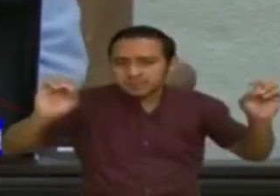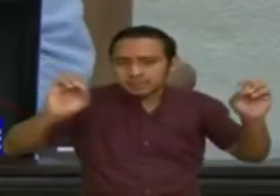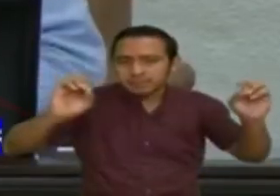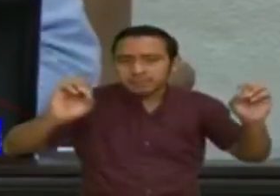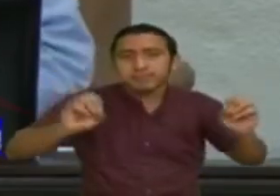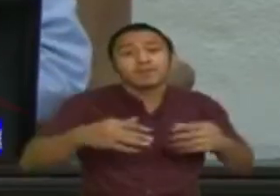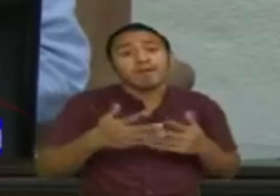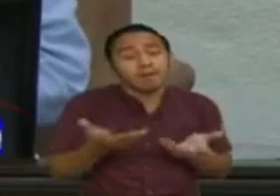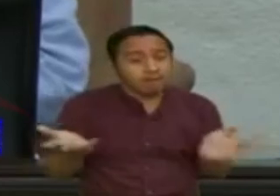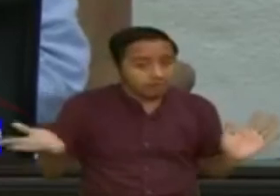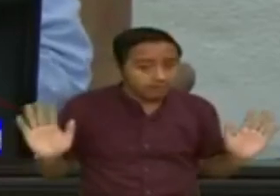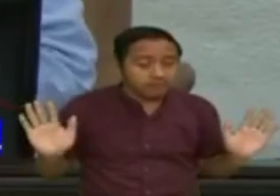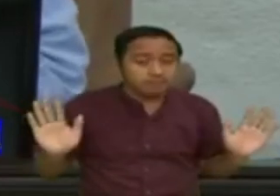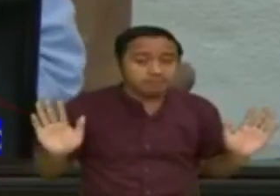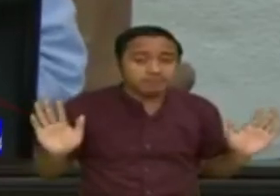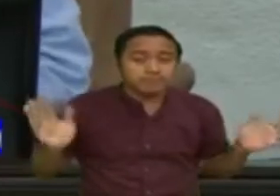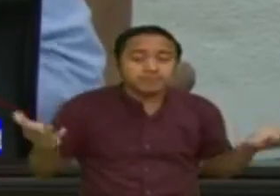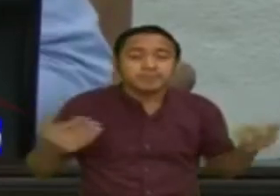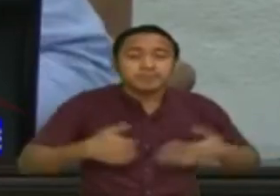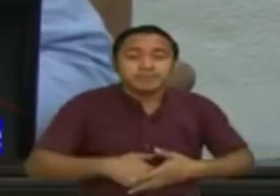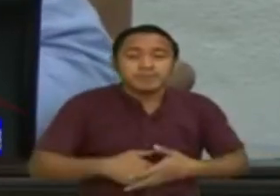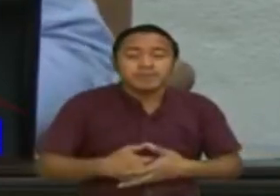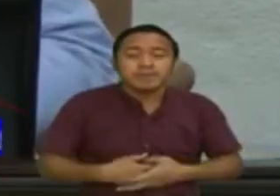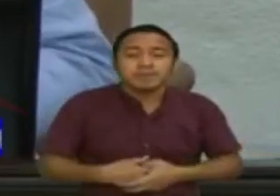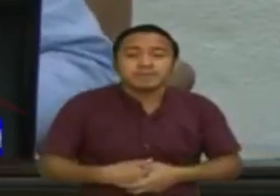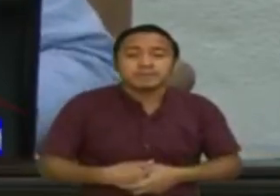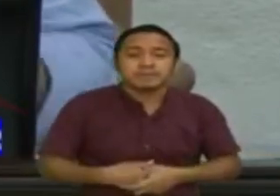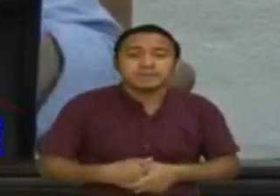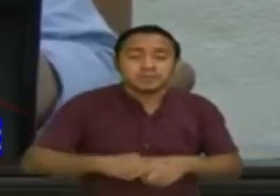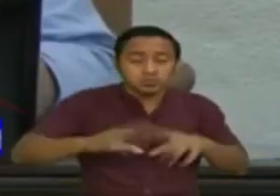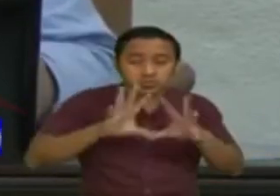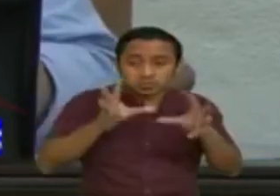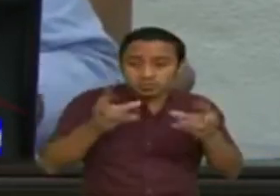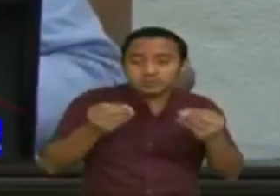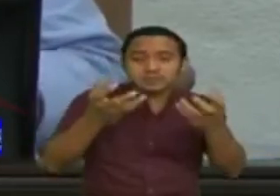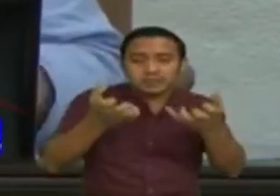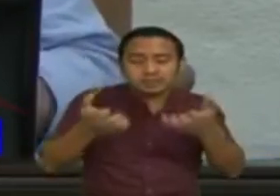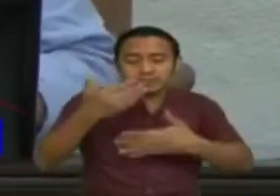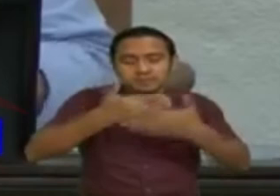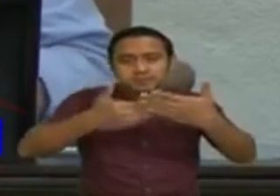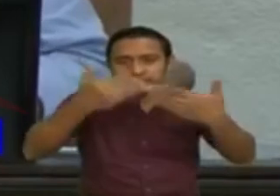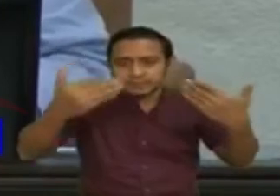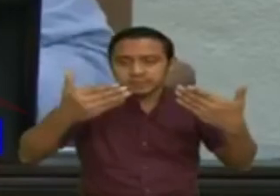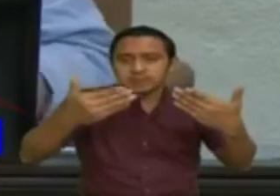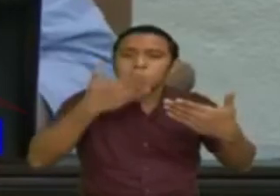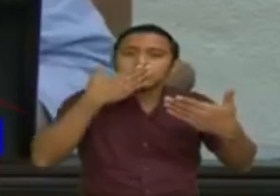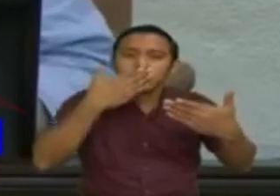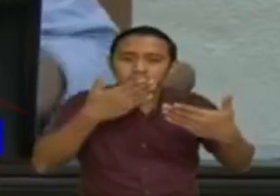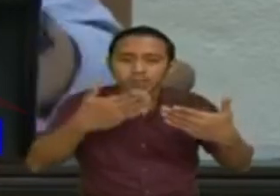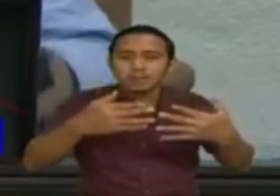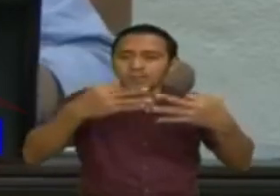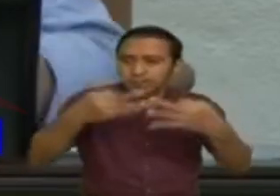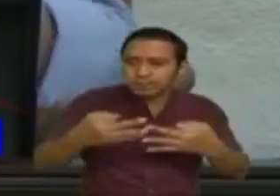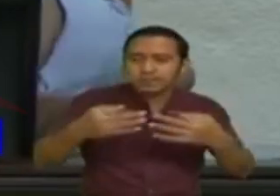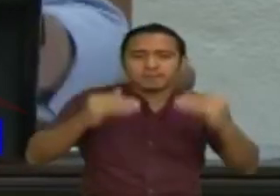Lo que pasa es que todos queremos ir construyendo un país cada vez más asentado,